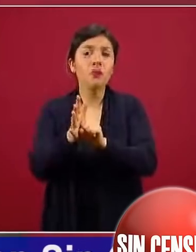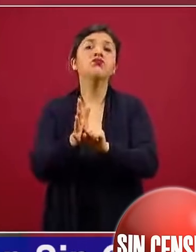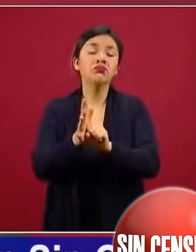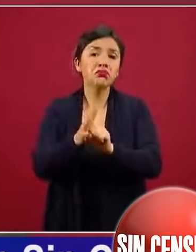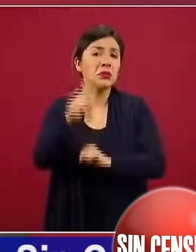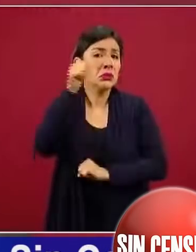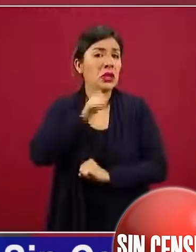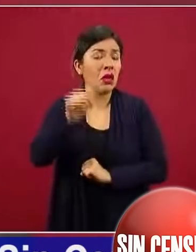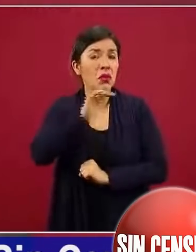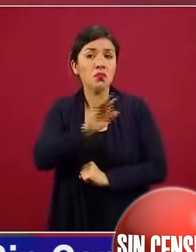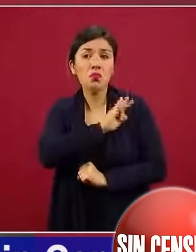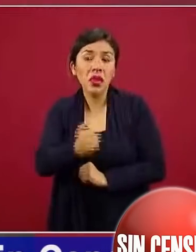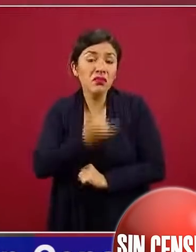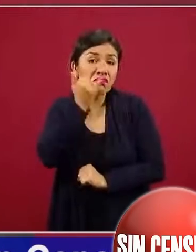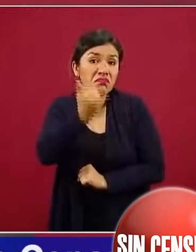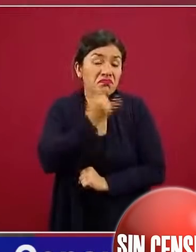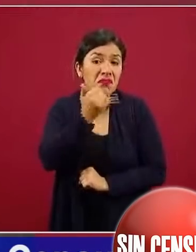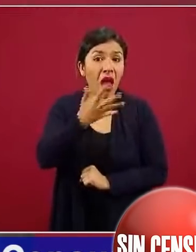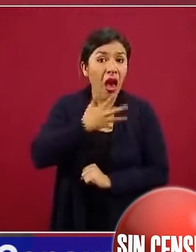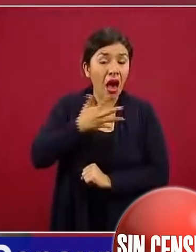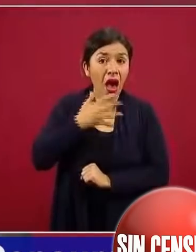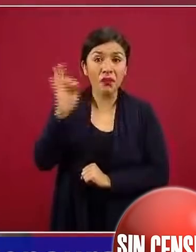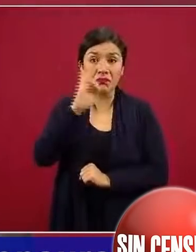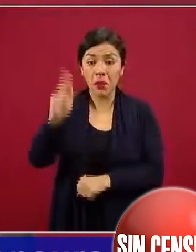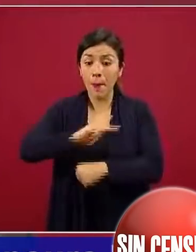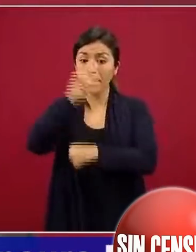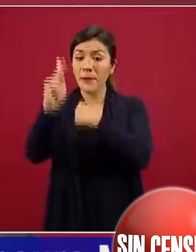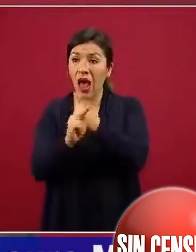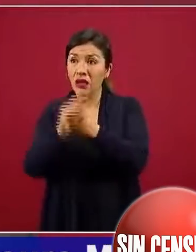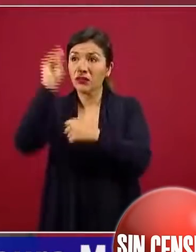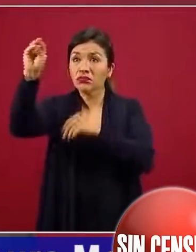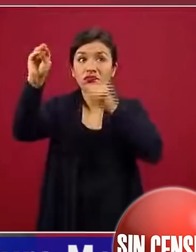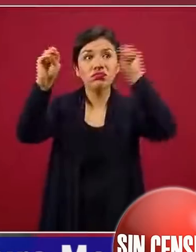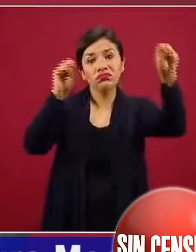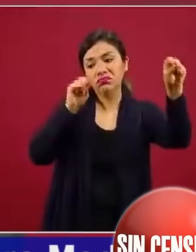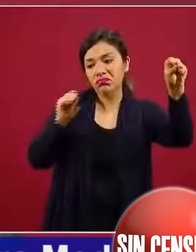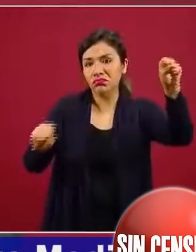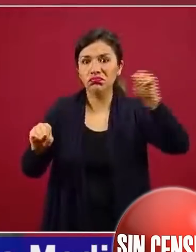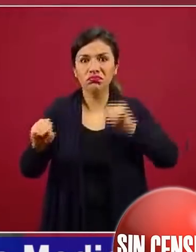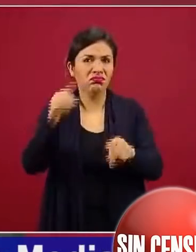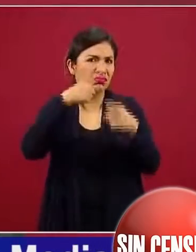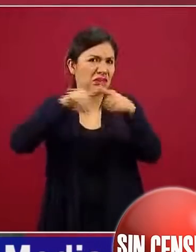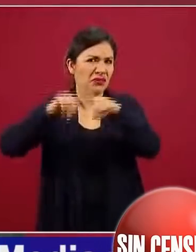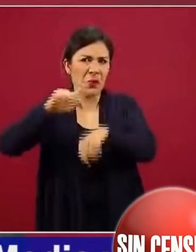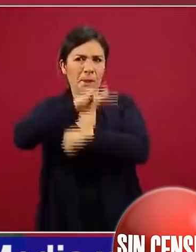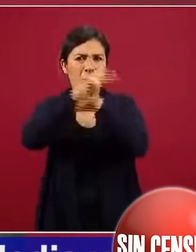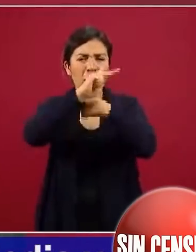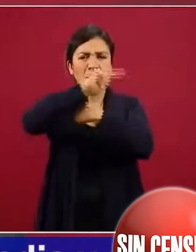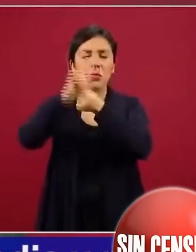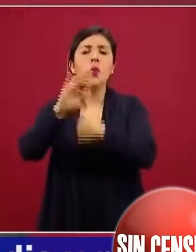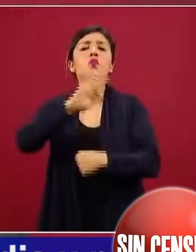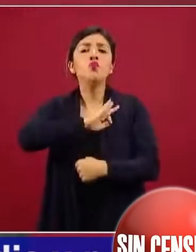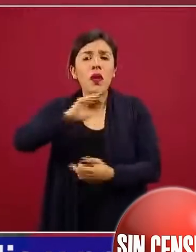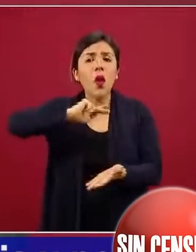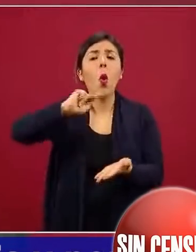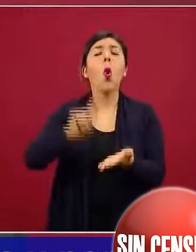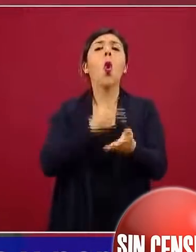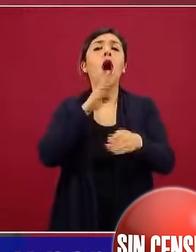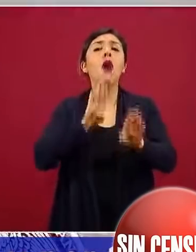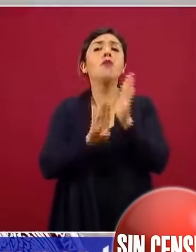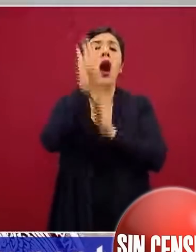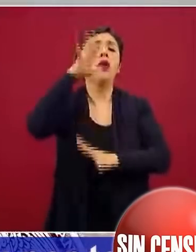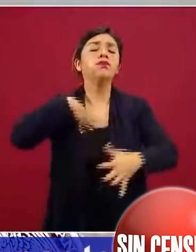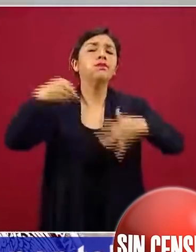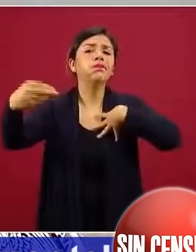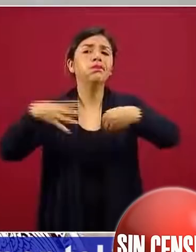existe siempre la posibilidad de que de un país a otro o a otro o a otro se vuelva a propagar el